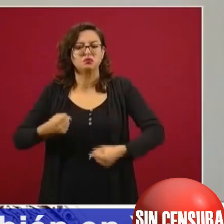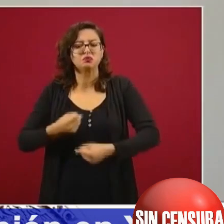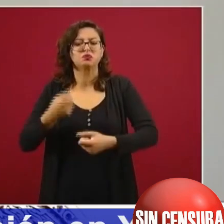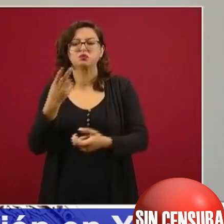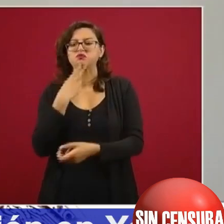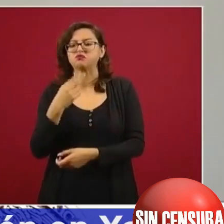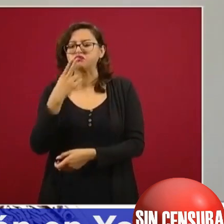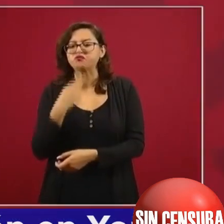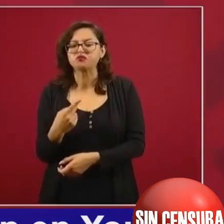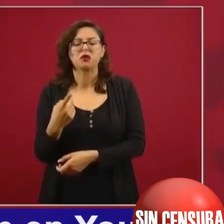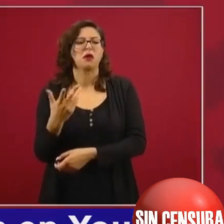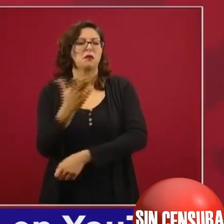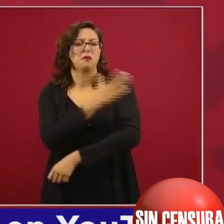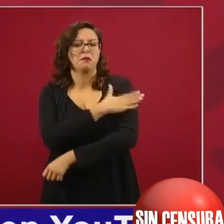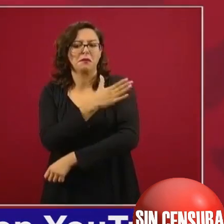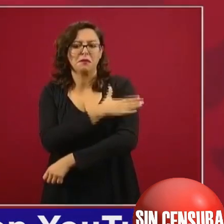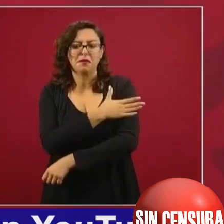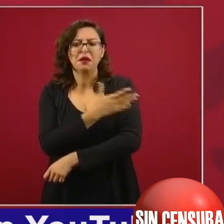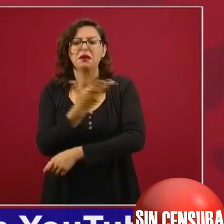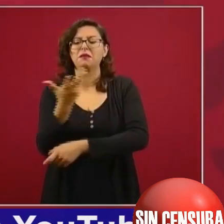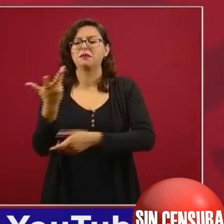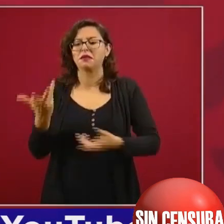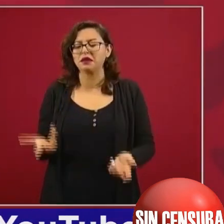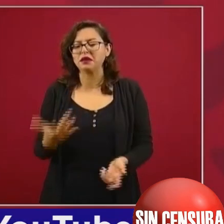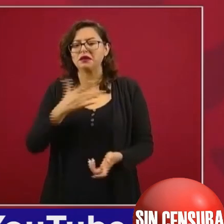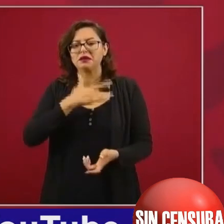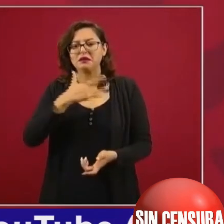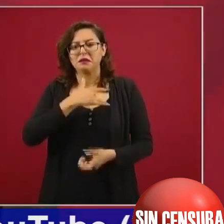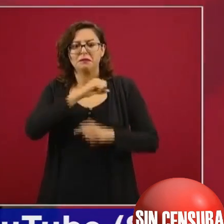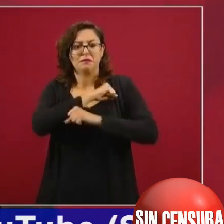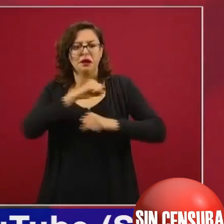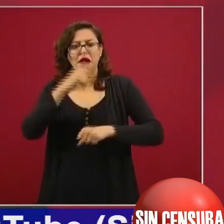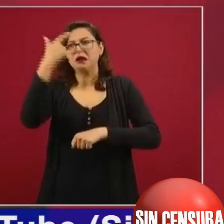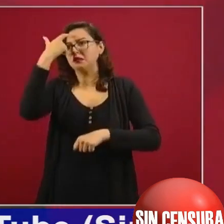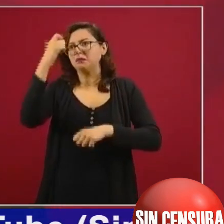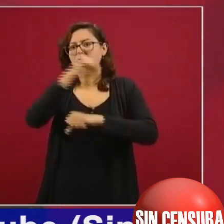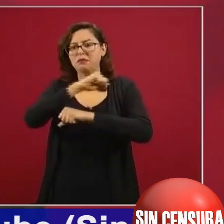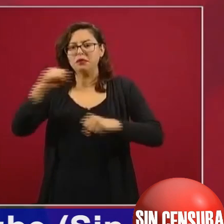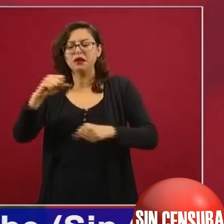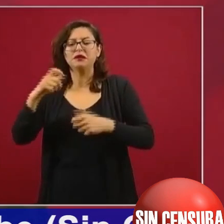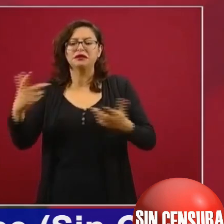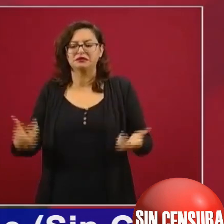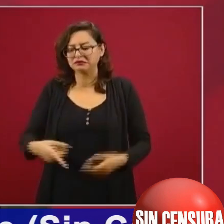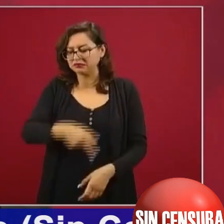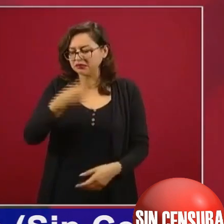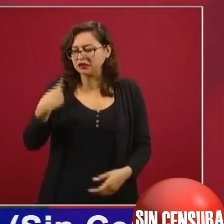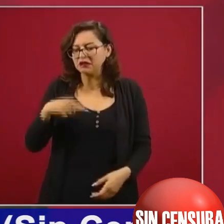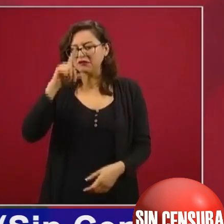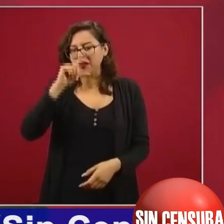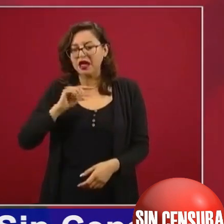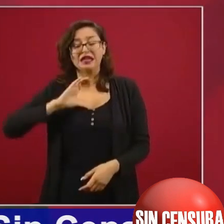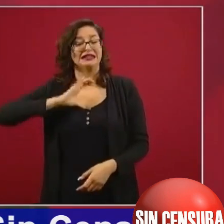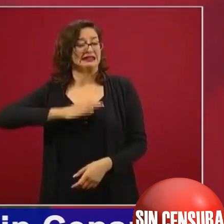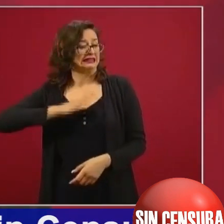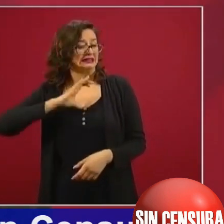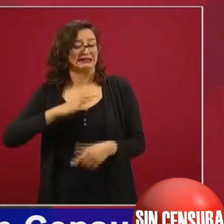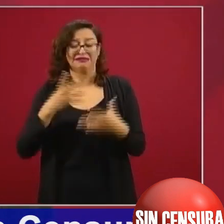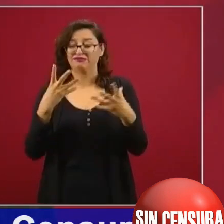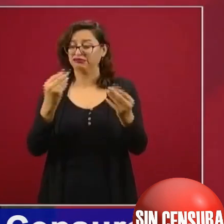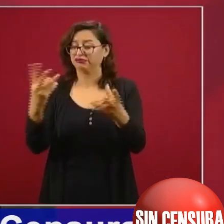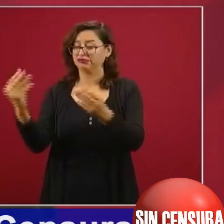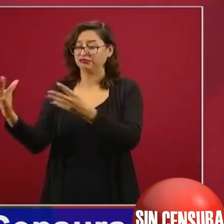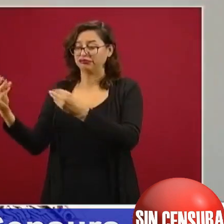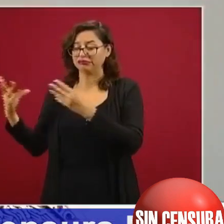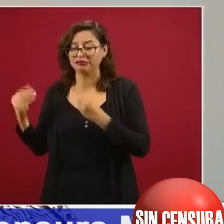decir, diabetes, enfermedad cardíaca y cerebral circulatoria, cánceres, múltiples